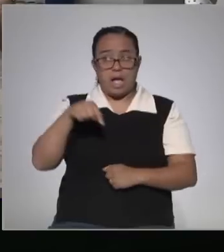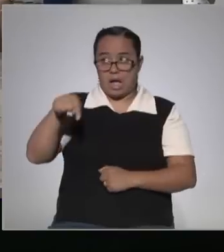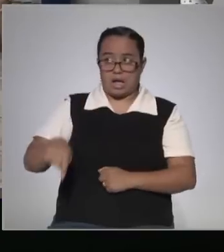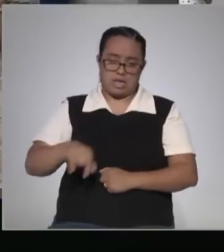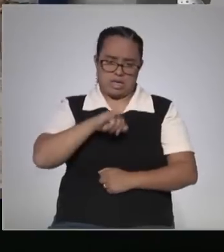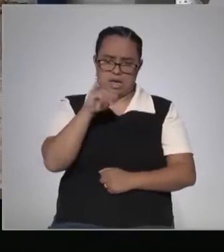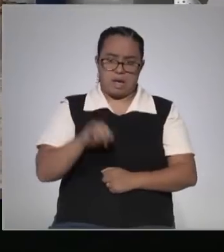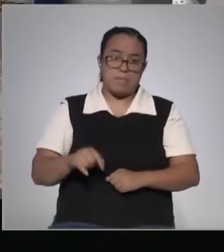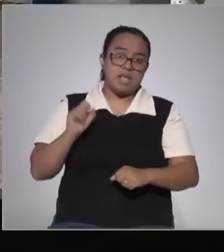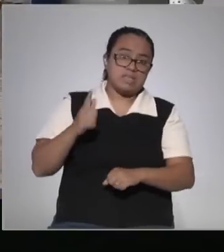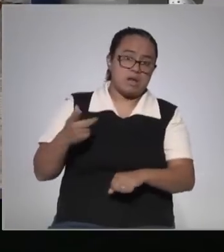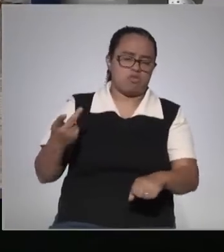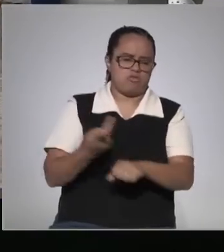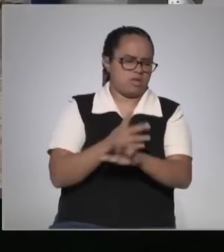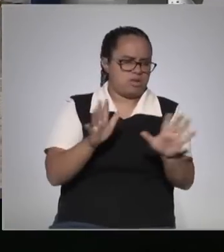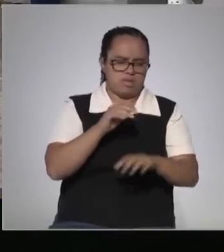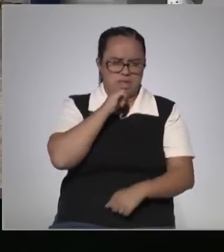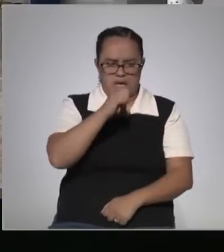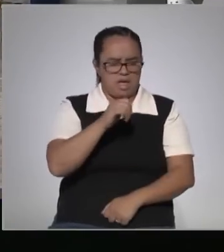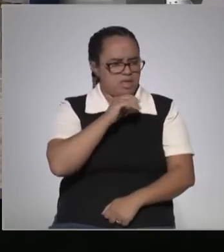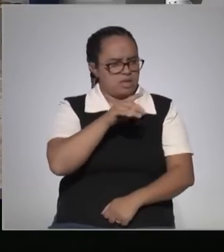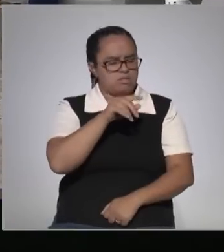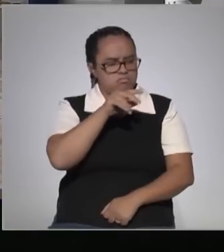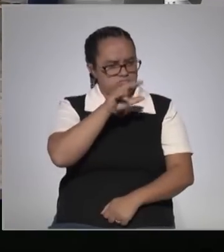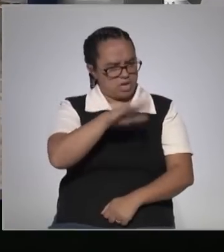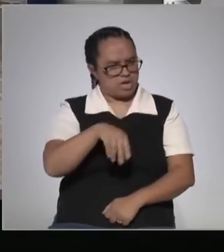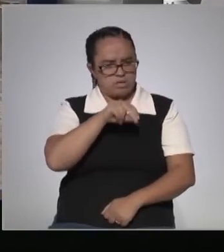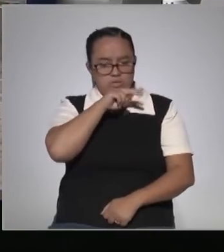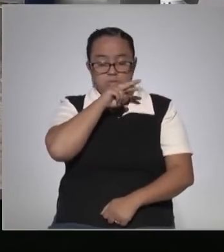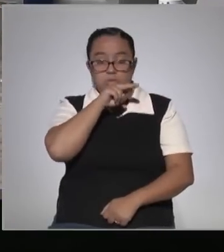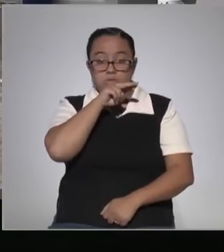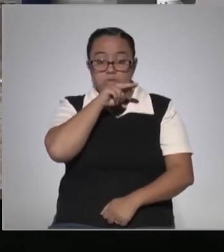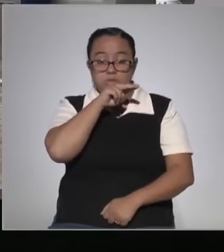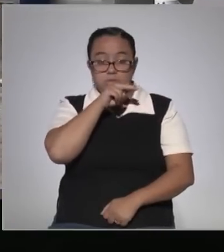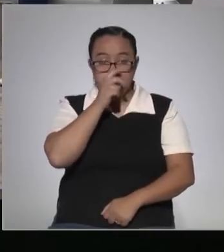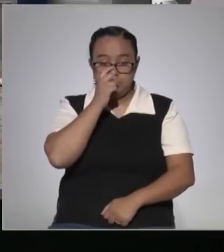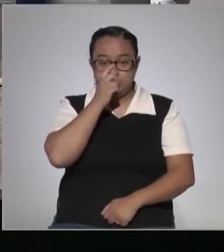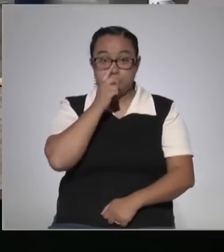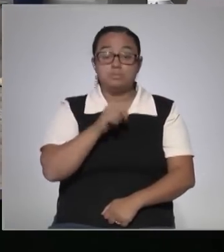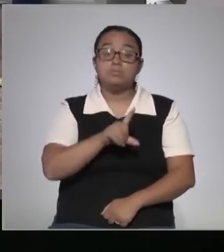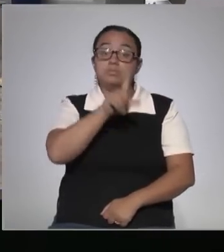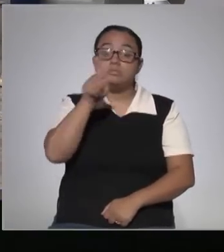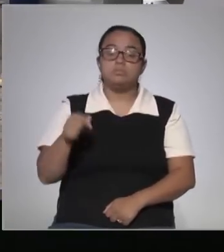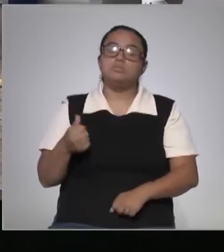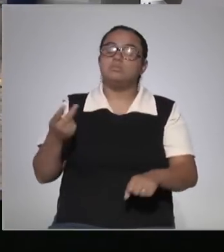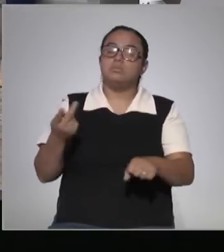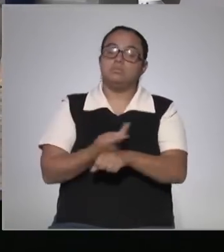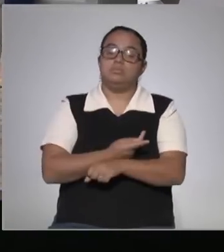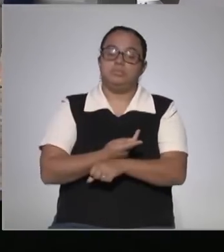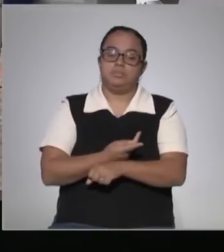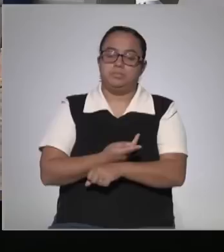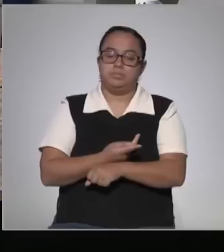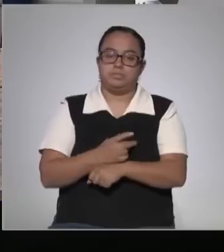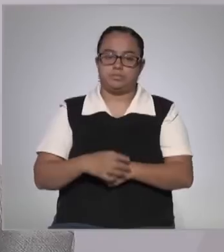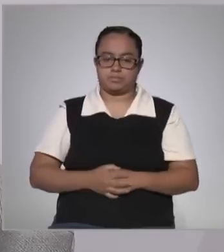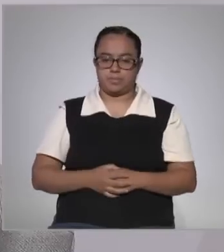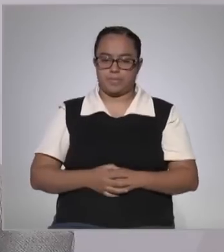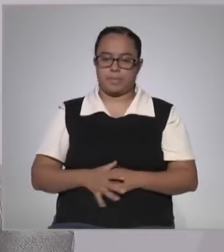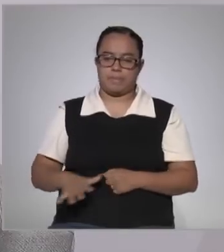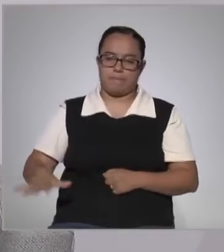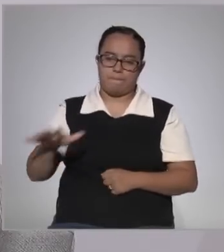a faltar nada, no te preocupes. Y viene la parte de un imperativo